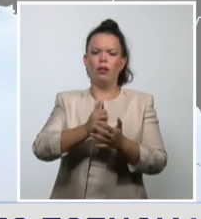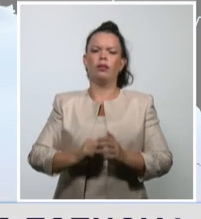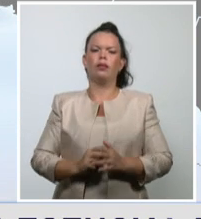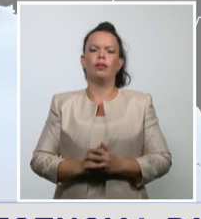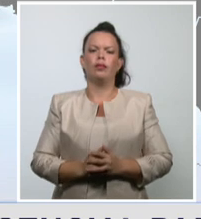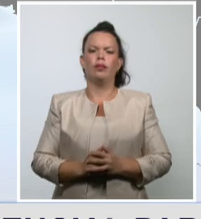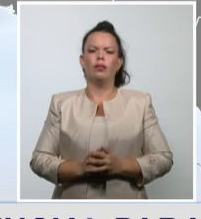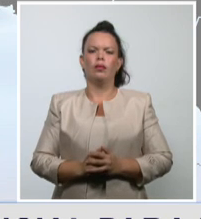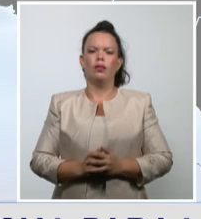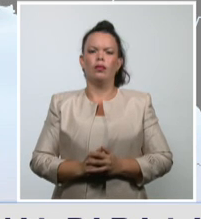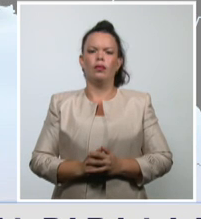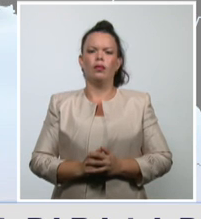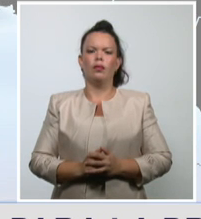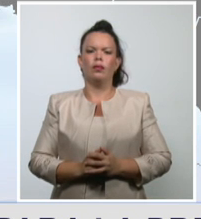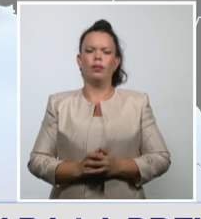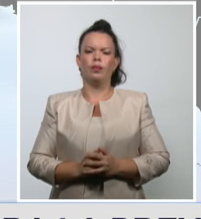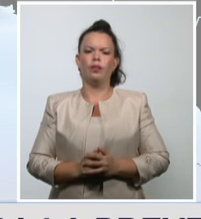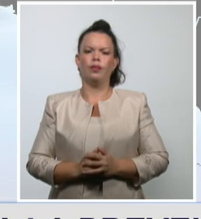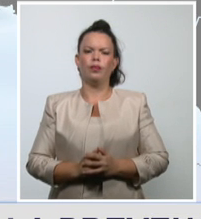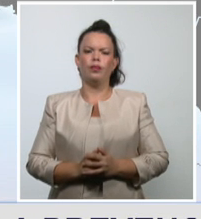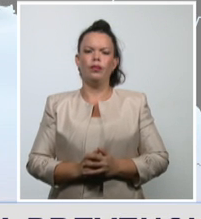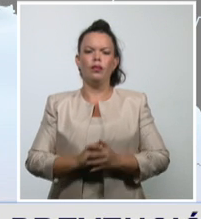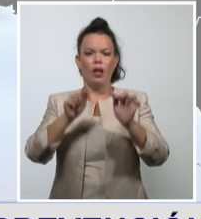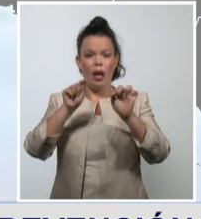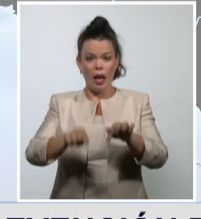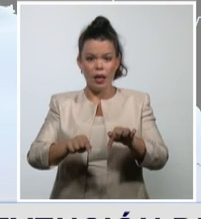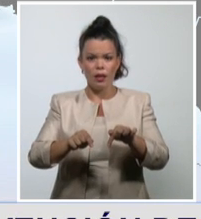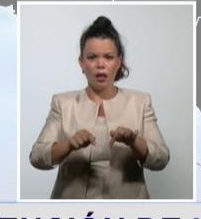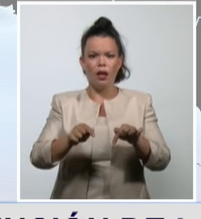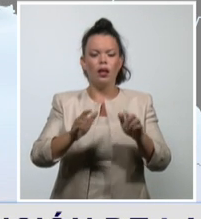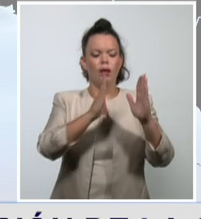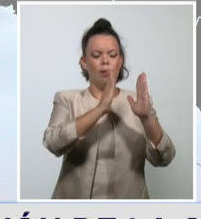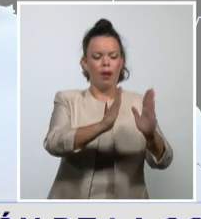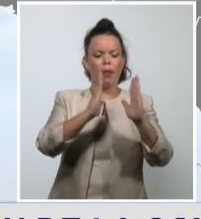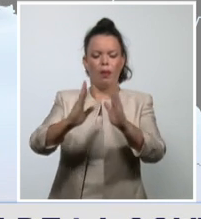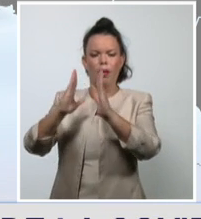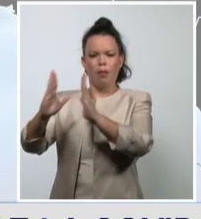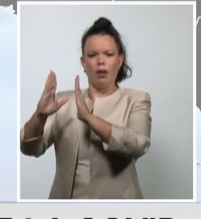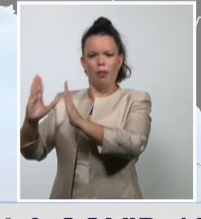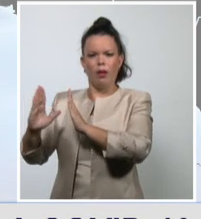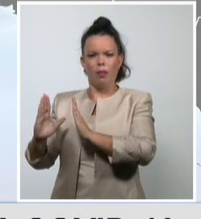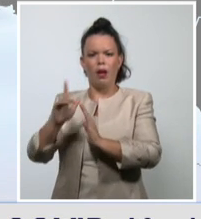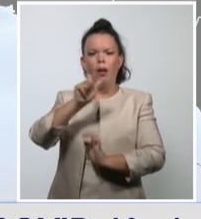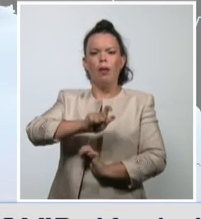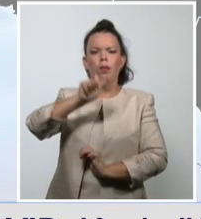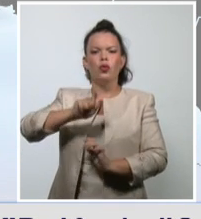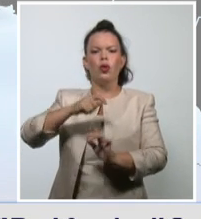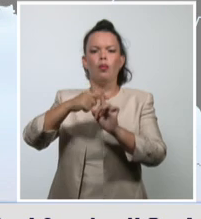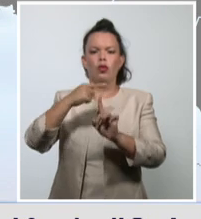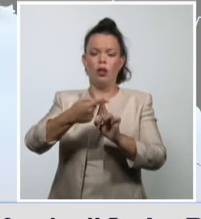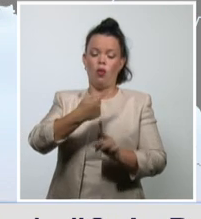son la distribución de los casos que fueron confirmados en el día de